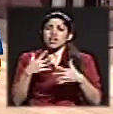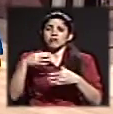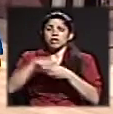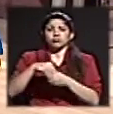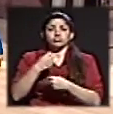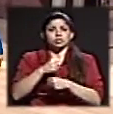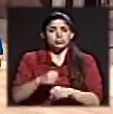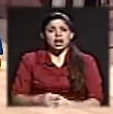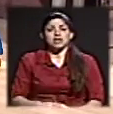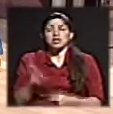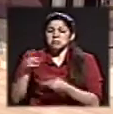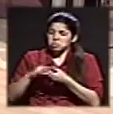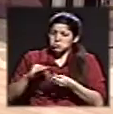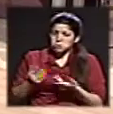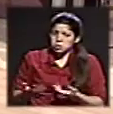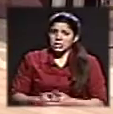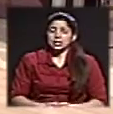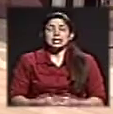un poco.